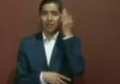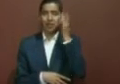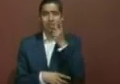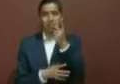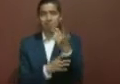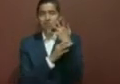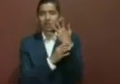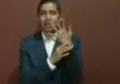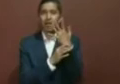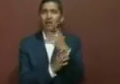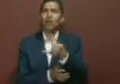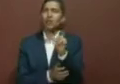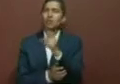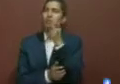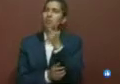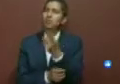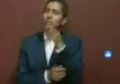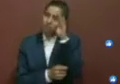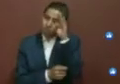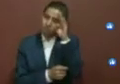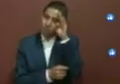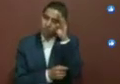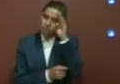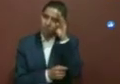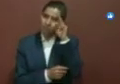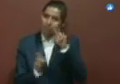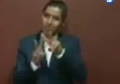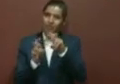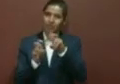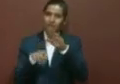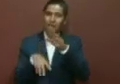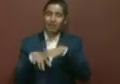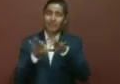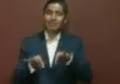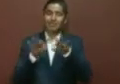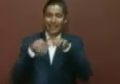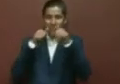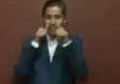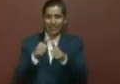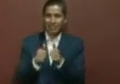ha reflexionado que hay temas más importantes que atender, que